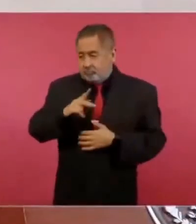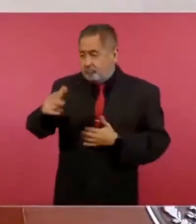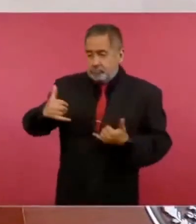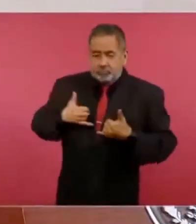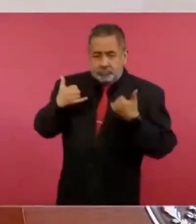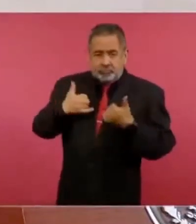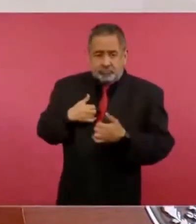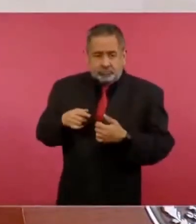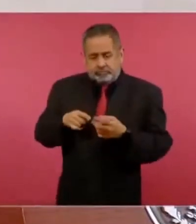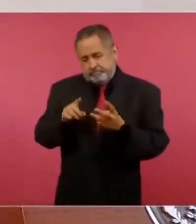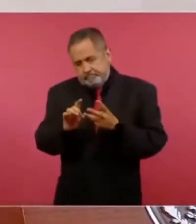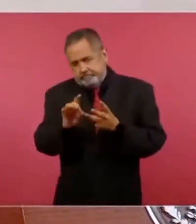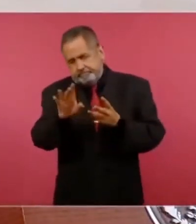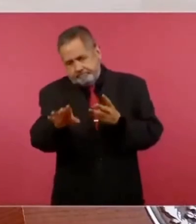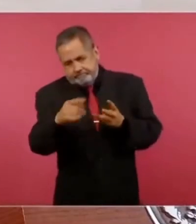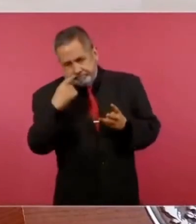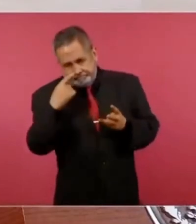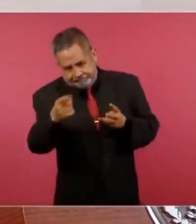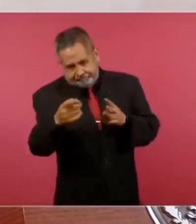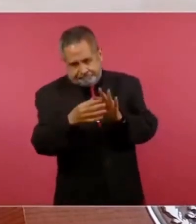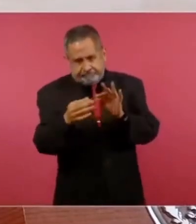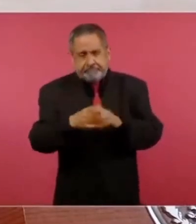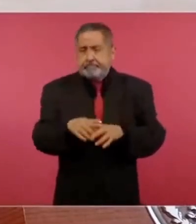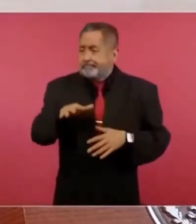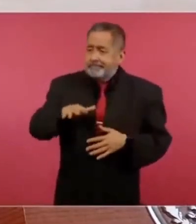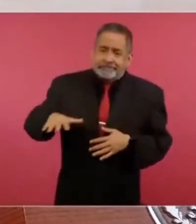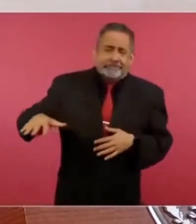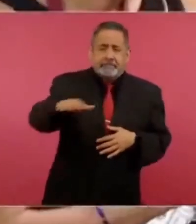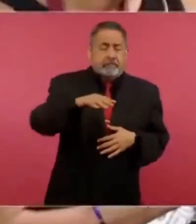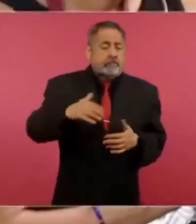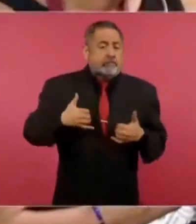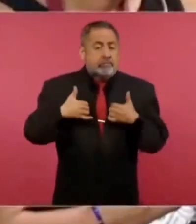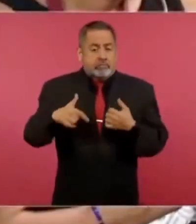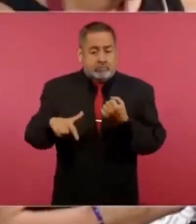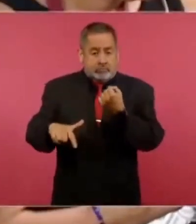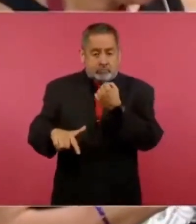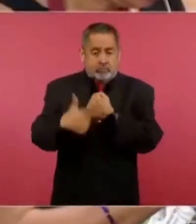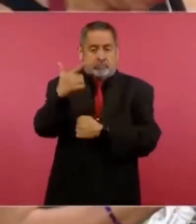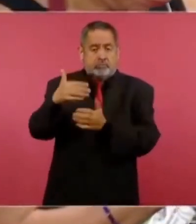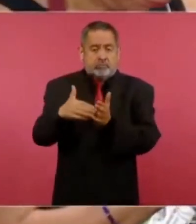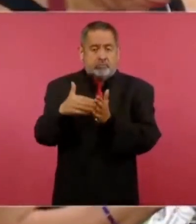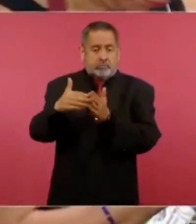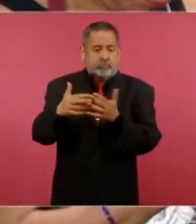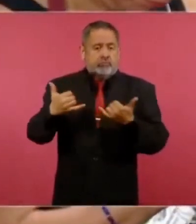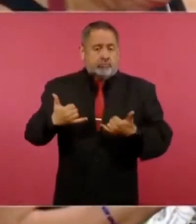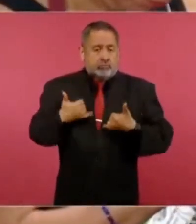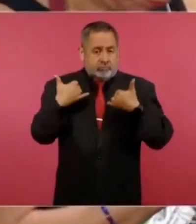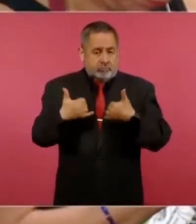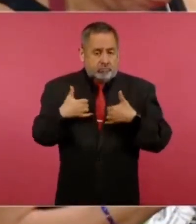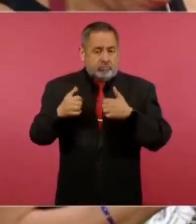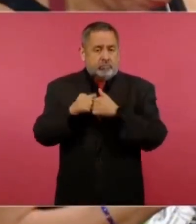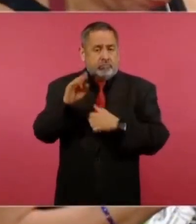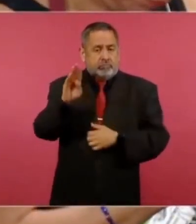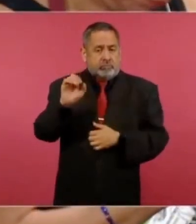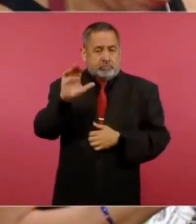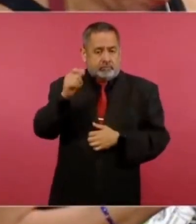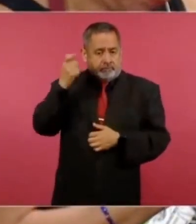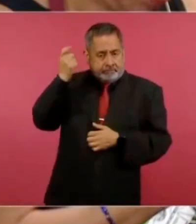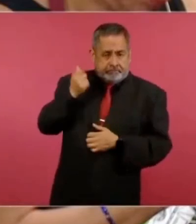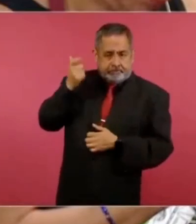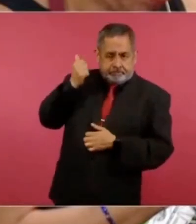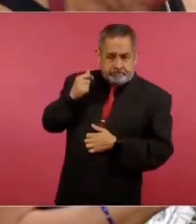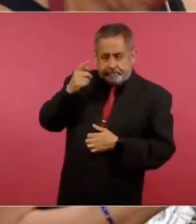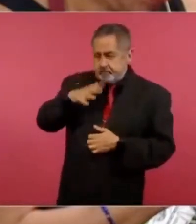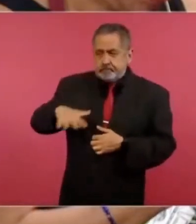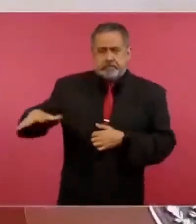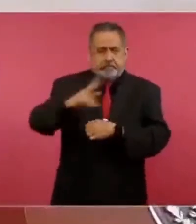te doy otro dato, hay 12 millones de jóvenes con becas en el